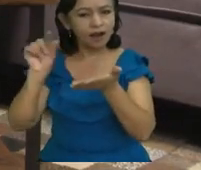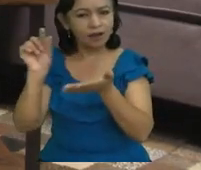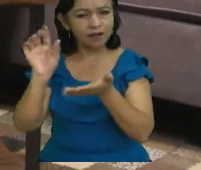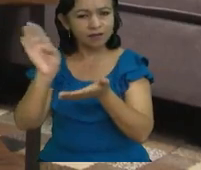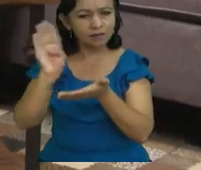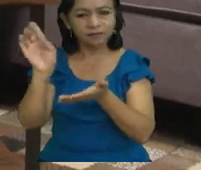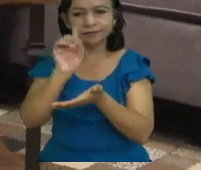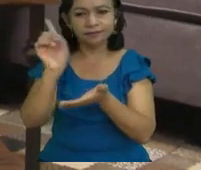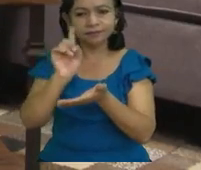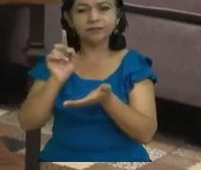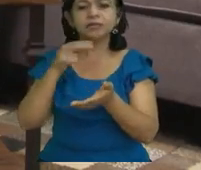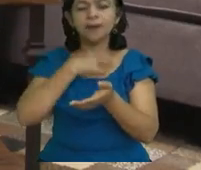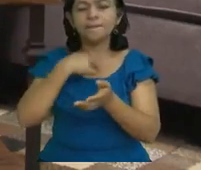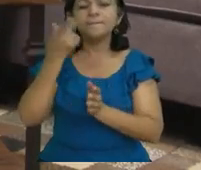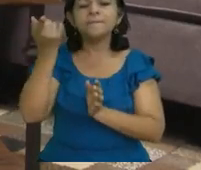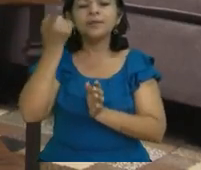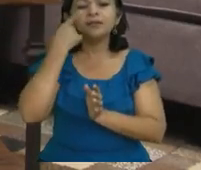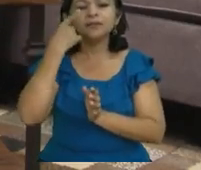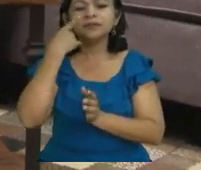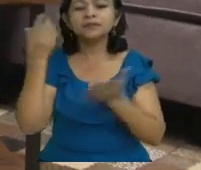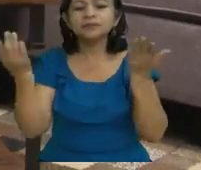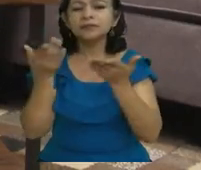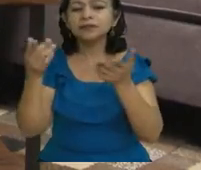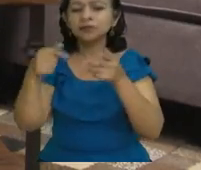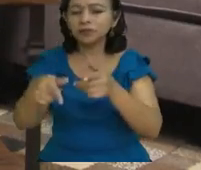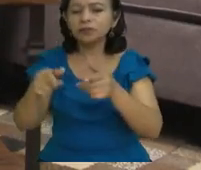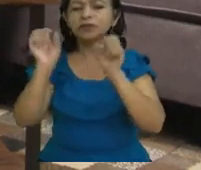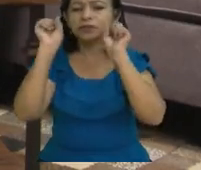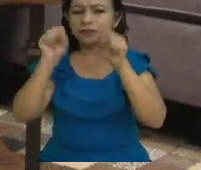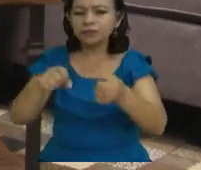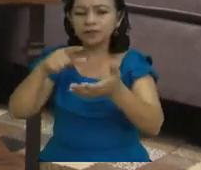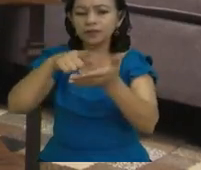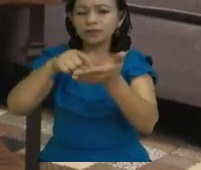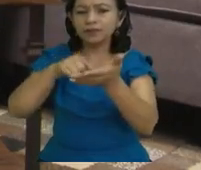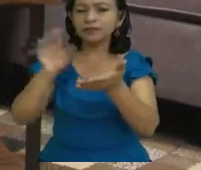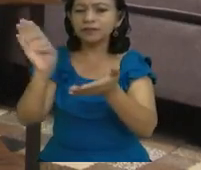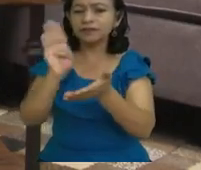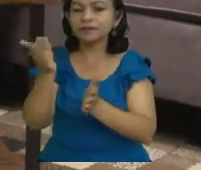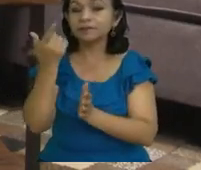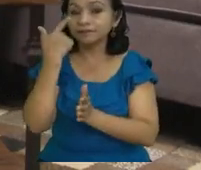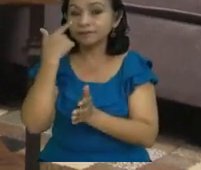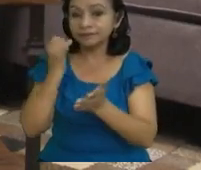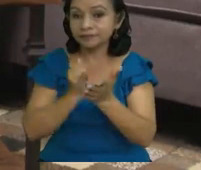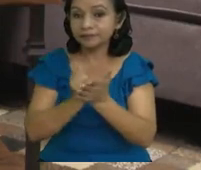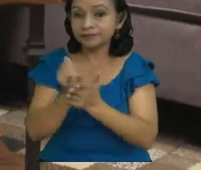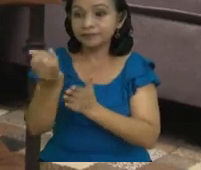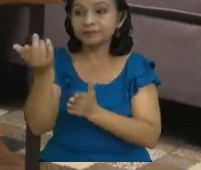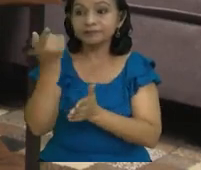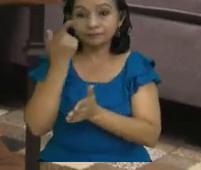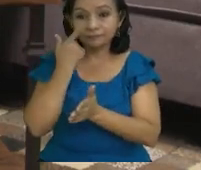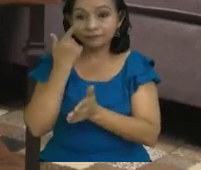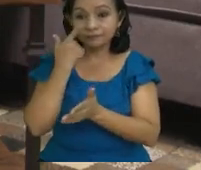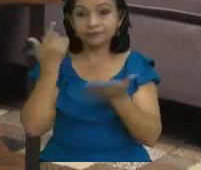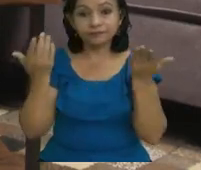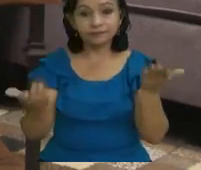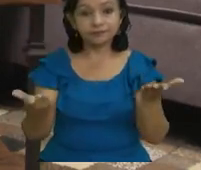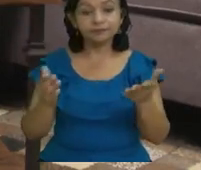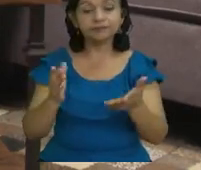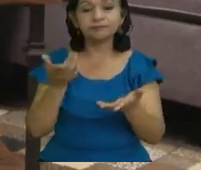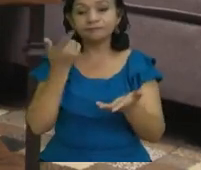pero nosotros sí vamos a establecer y vamos a mostrar que en esa zona sí aplica, pero estamos en proceso de investigación. Claro. Entonces estamos investigando y